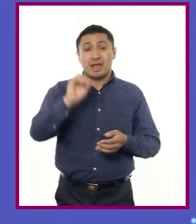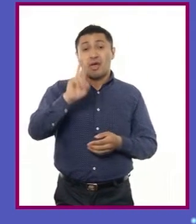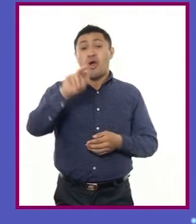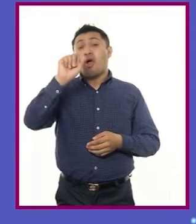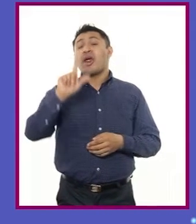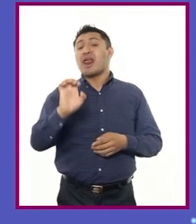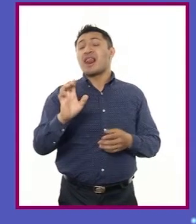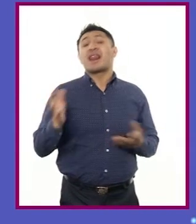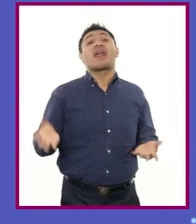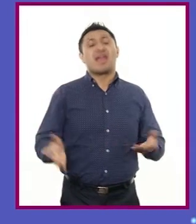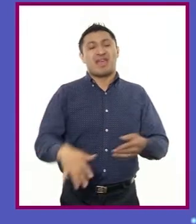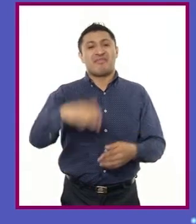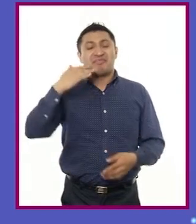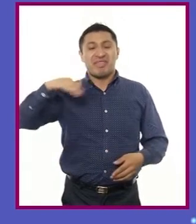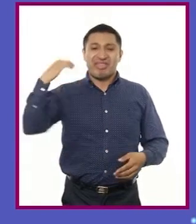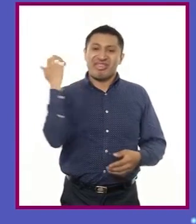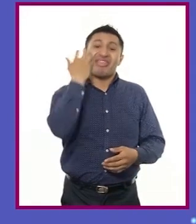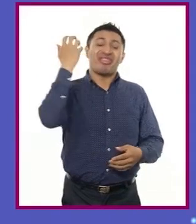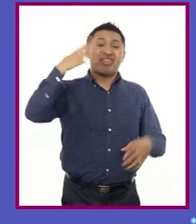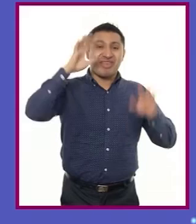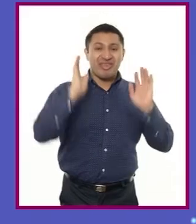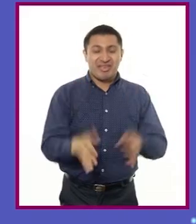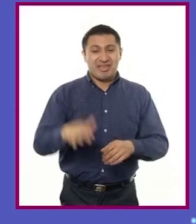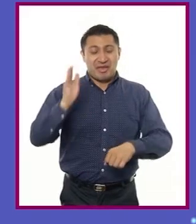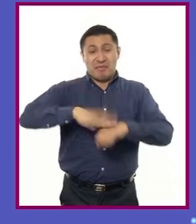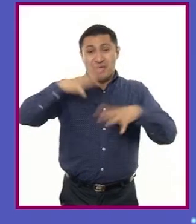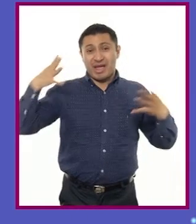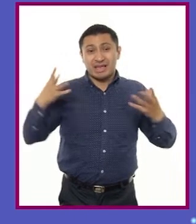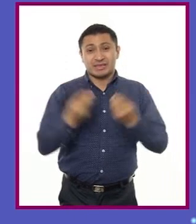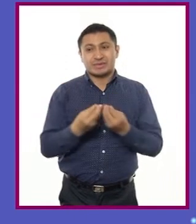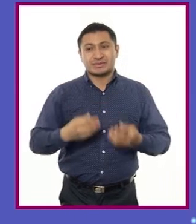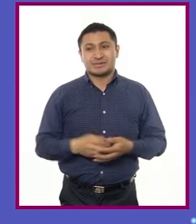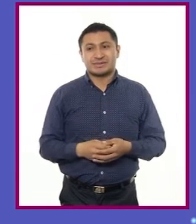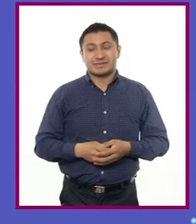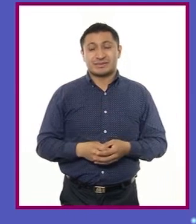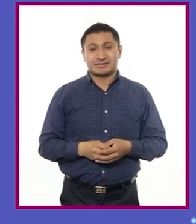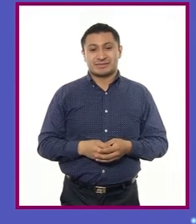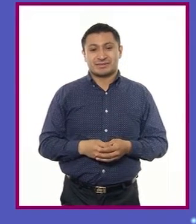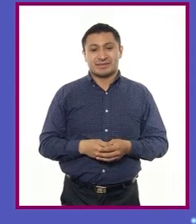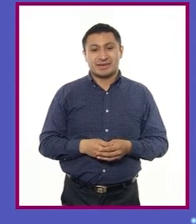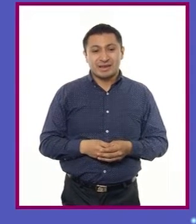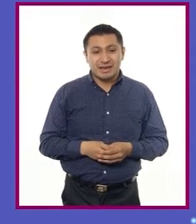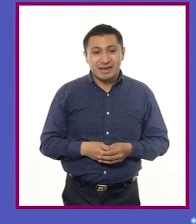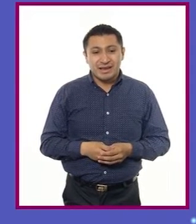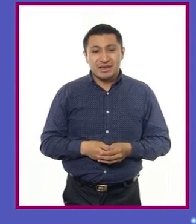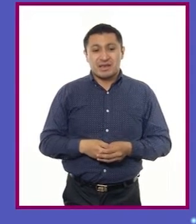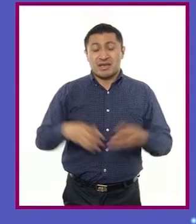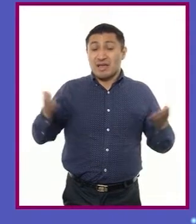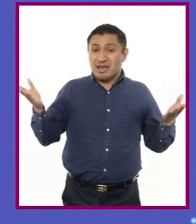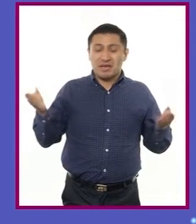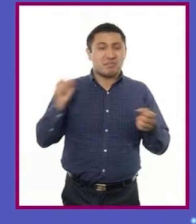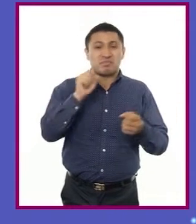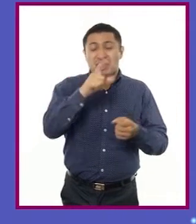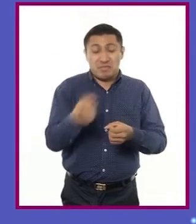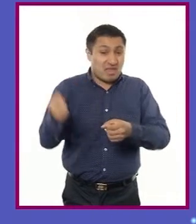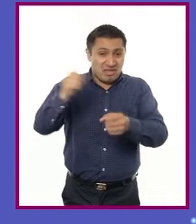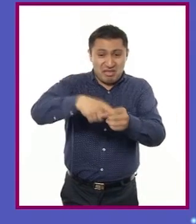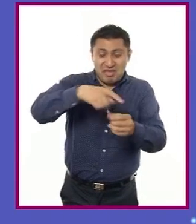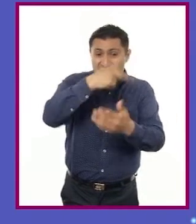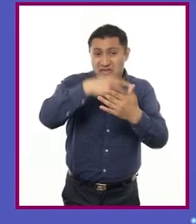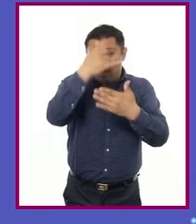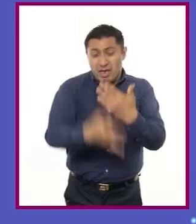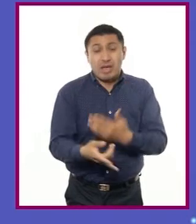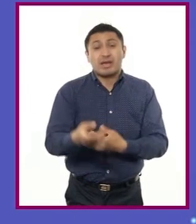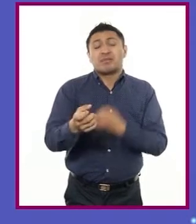Órale, qué chido que ya somos más en esto. Vasco y el Gare también van a entrarle al proyecto. Son